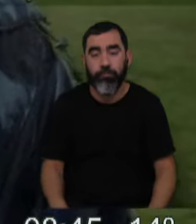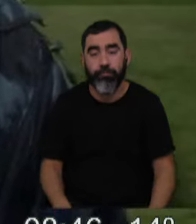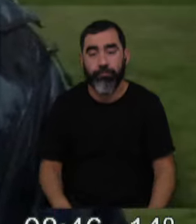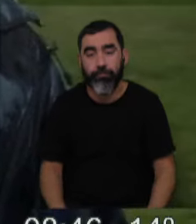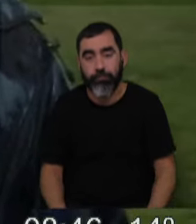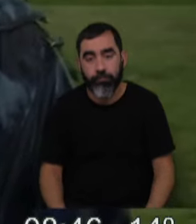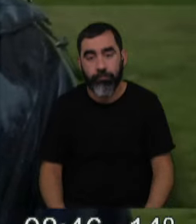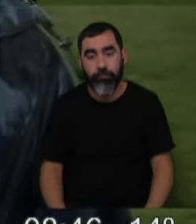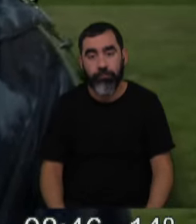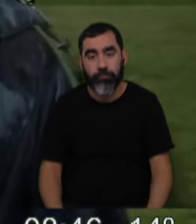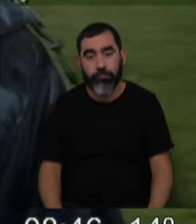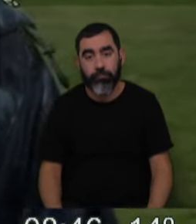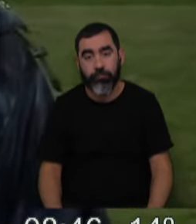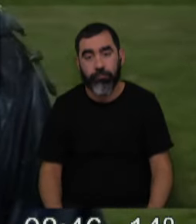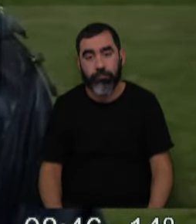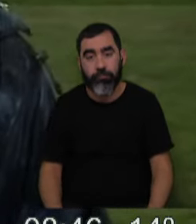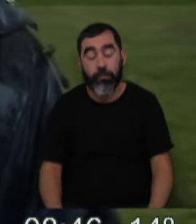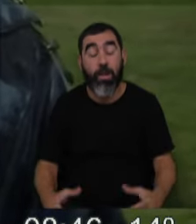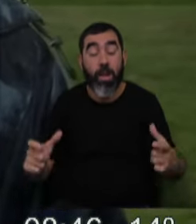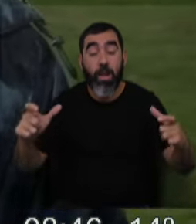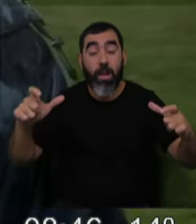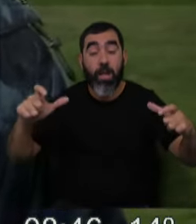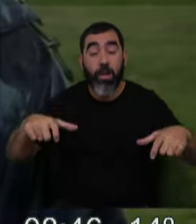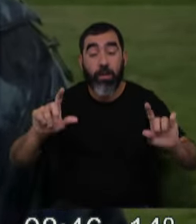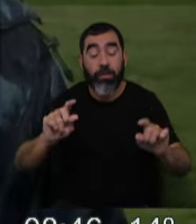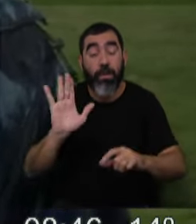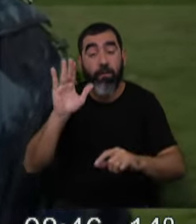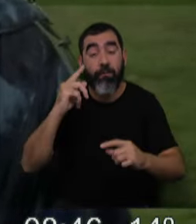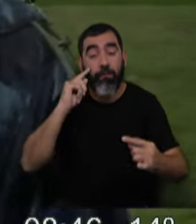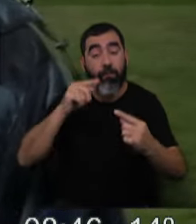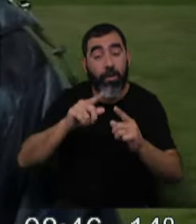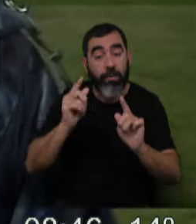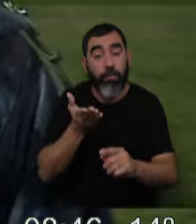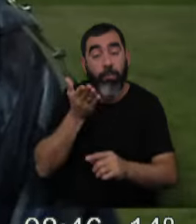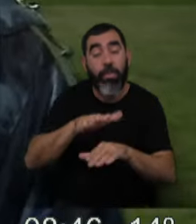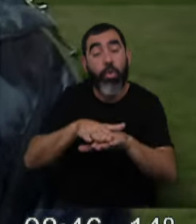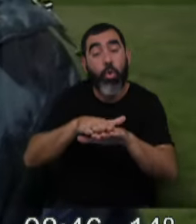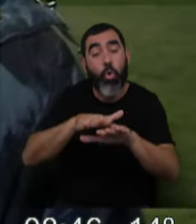está. Y la canchita de básquetbol que ha pedido de